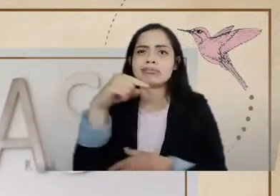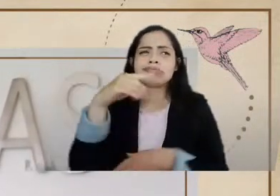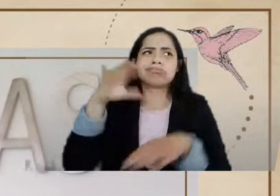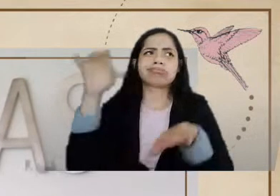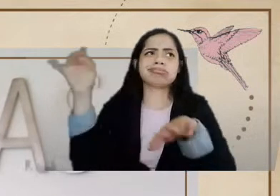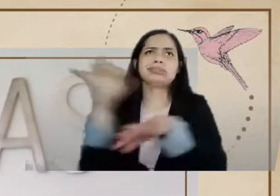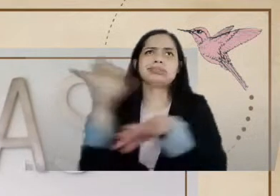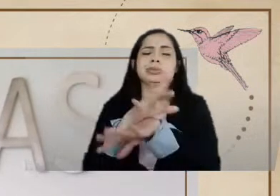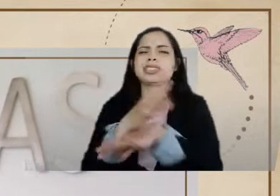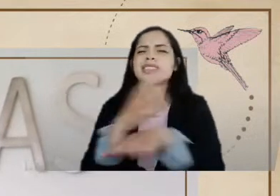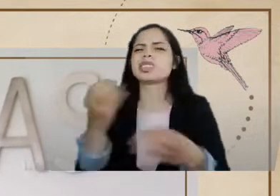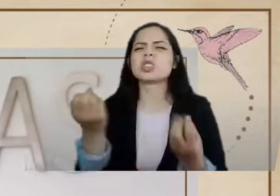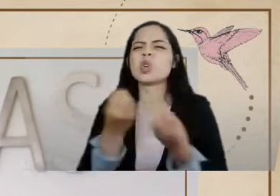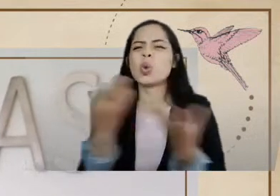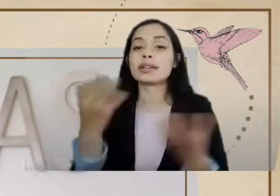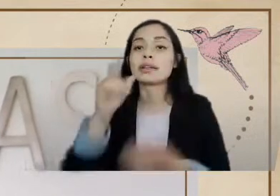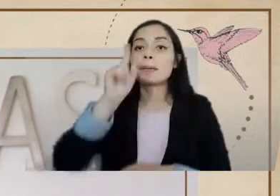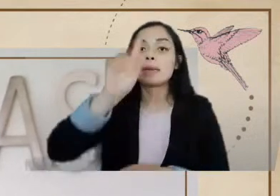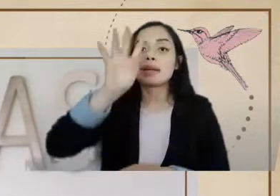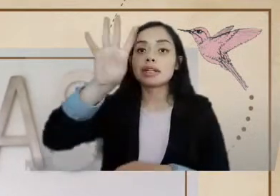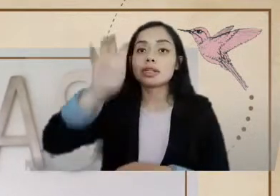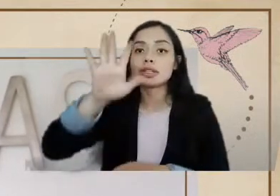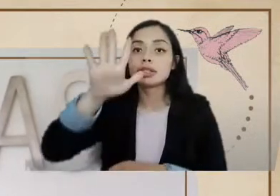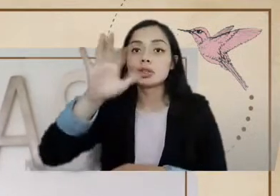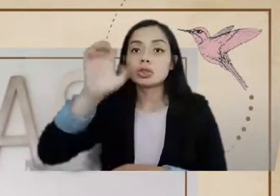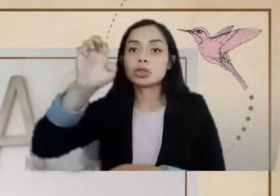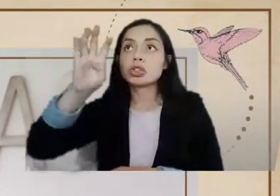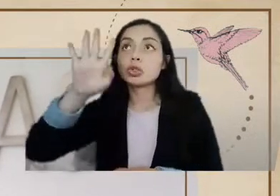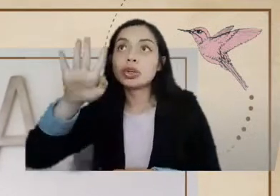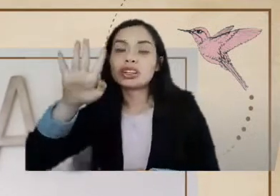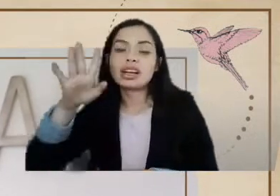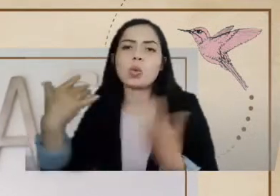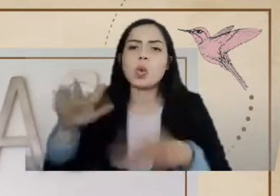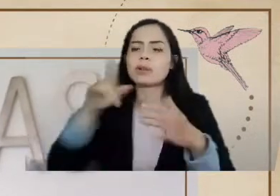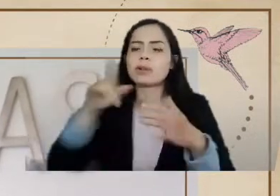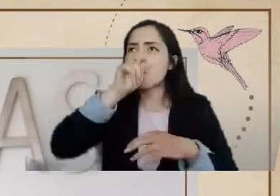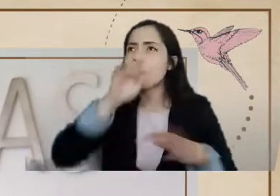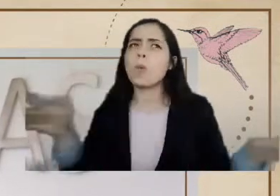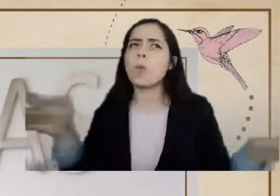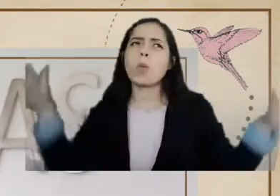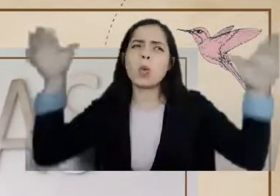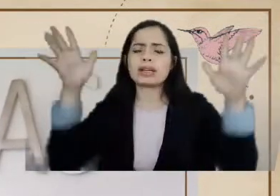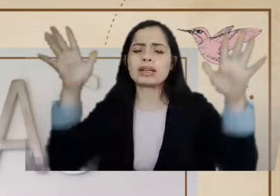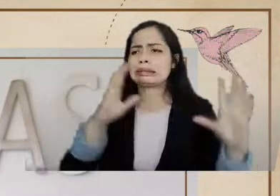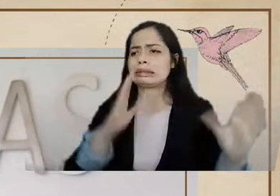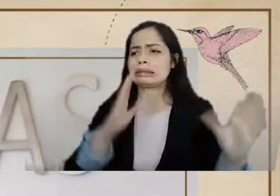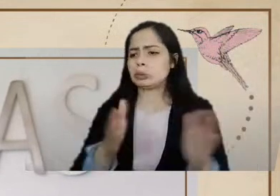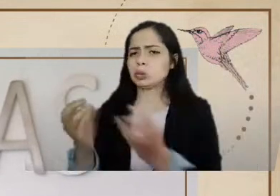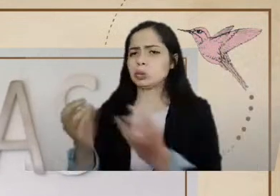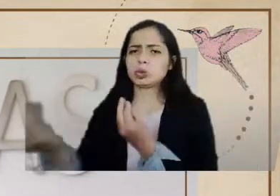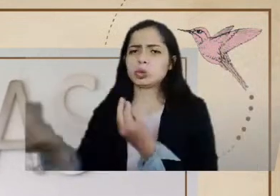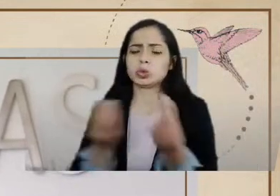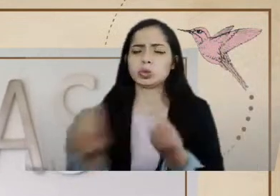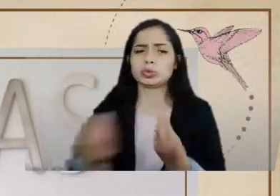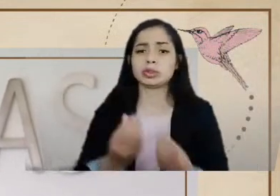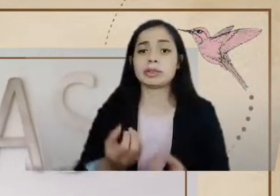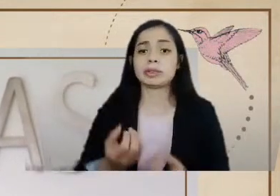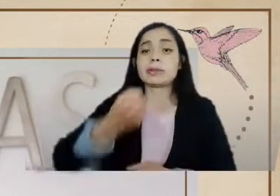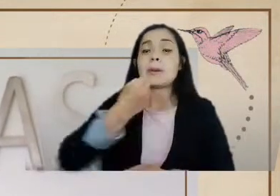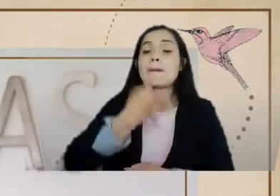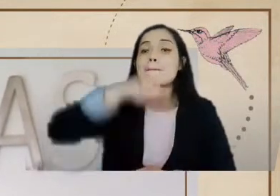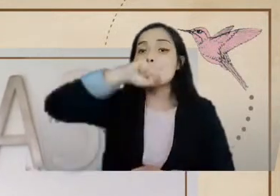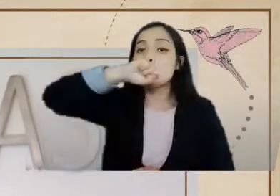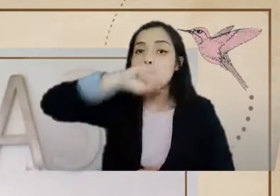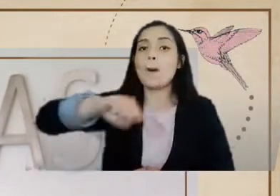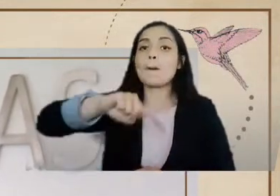de aves, siendo el país con mayor variedad de aves en el mundo, patrimonio universal que debe ser protegido para garantizar su preservación.